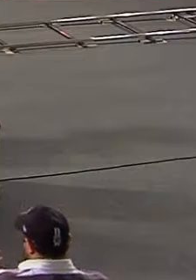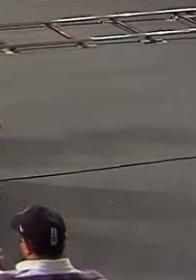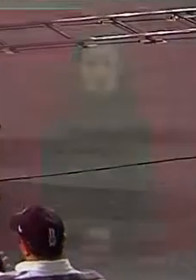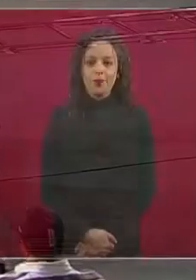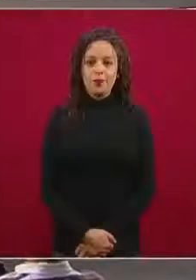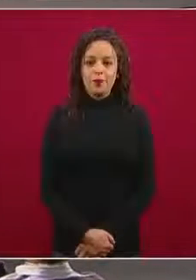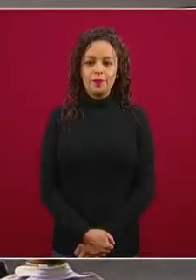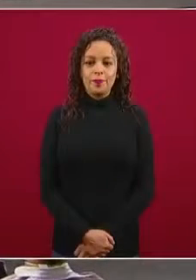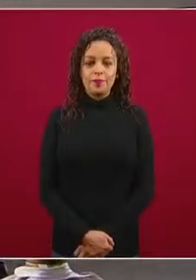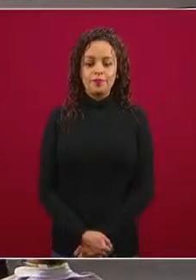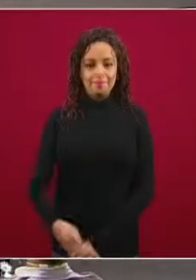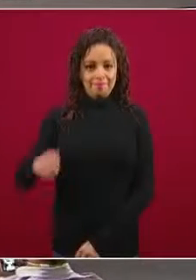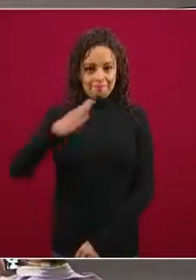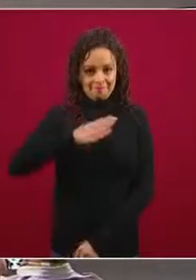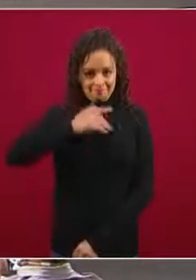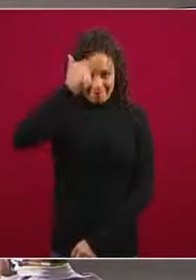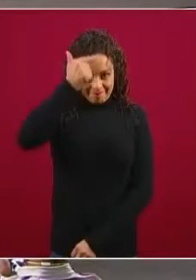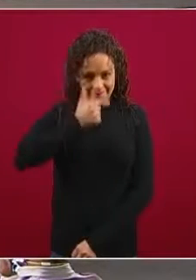Muy buenas noches.